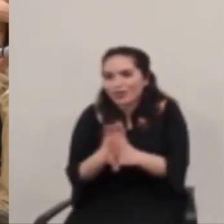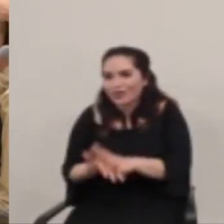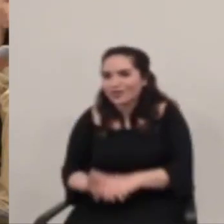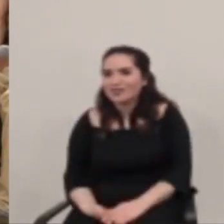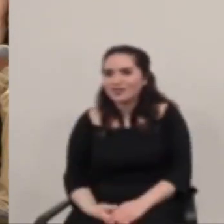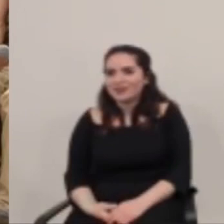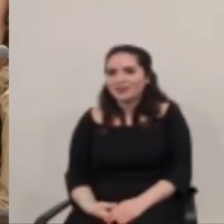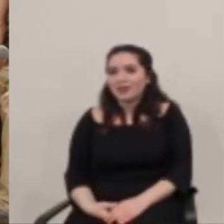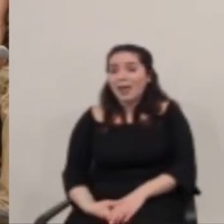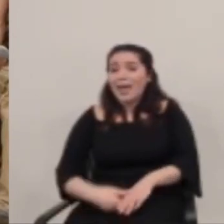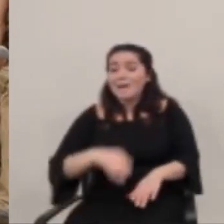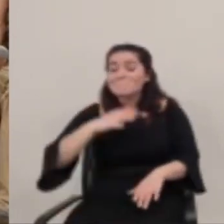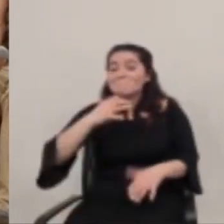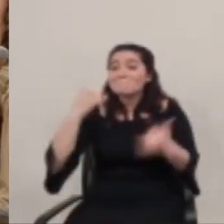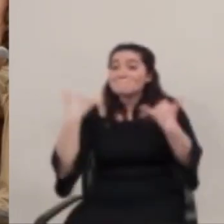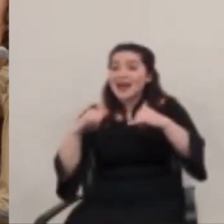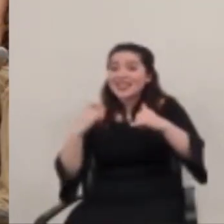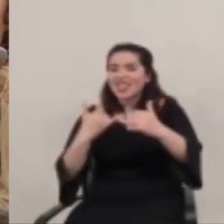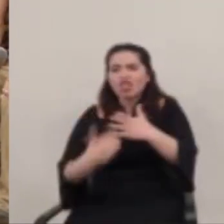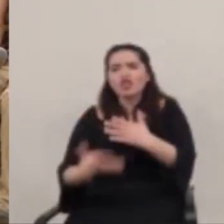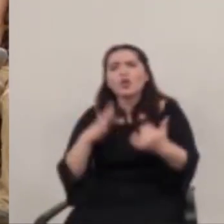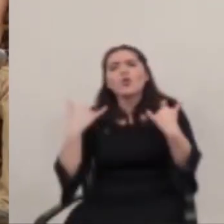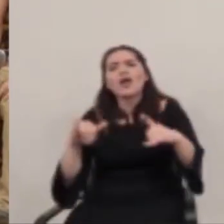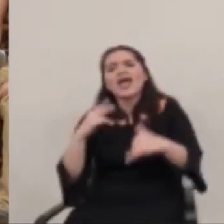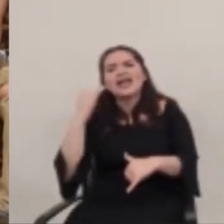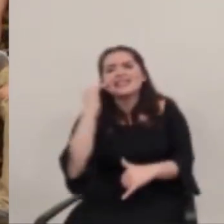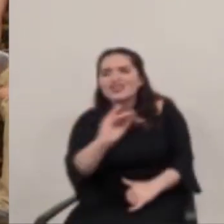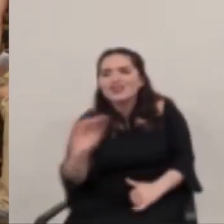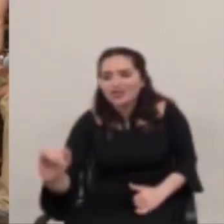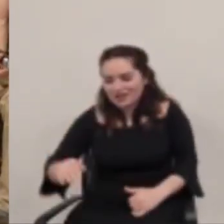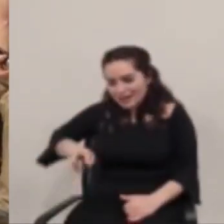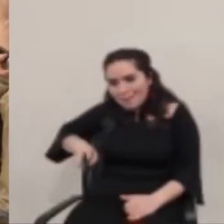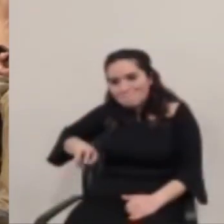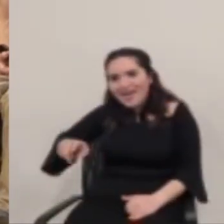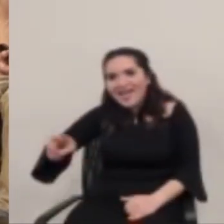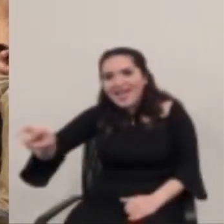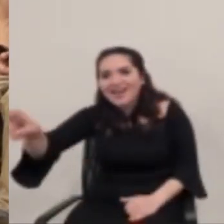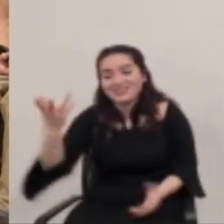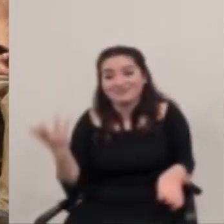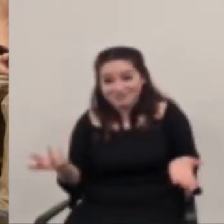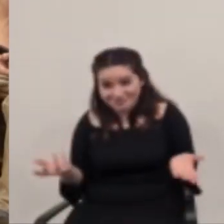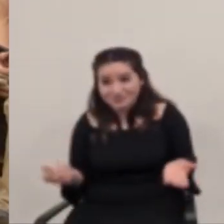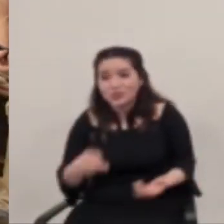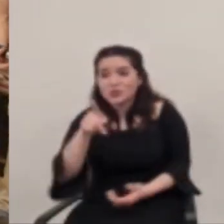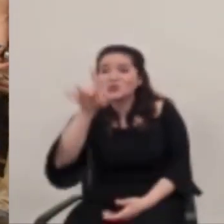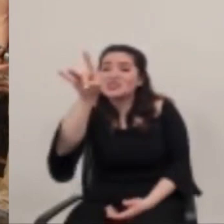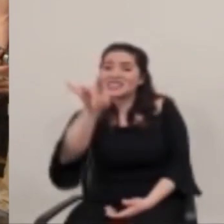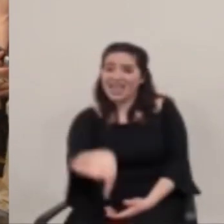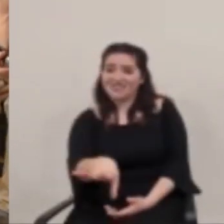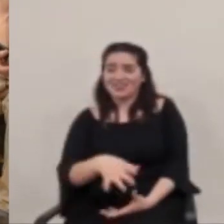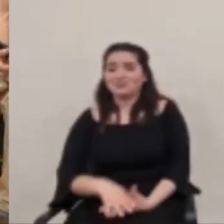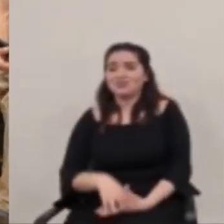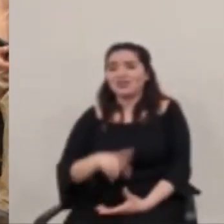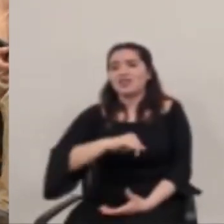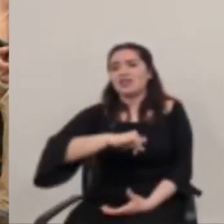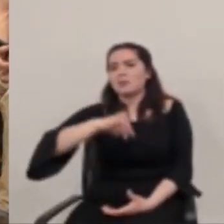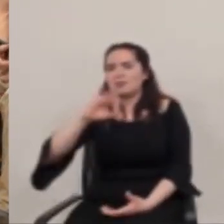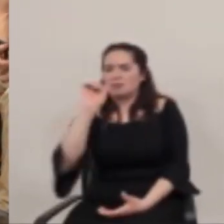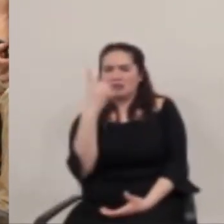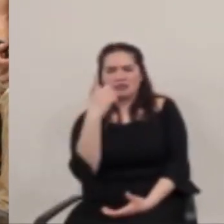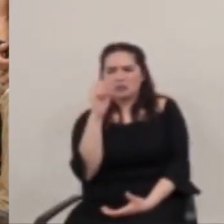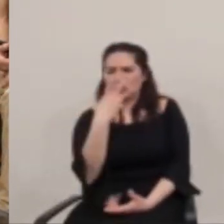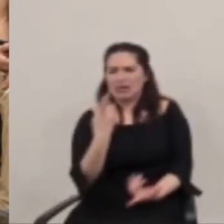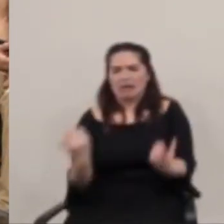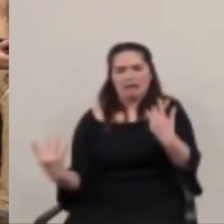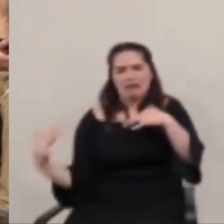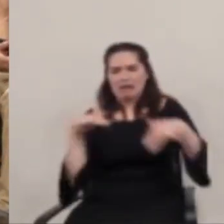dónde juegan los niños? ¿Dónde corren? Por las rampas. Usted, y me contaba ella, tú sabes que después de la, no sé si Primera o Segunda Guerra